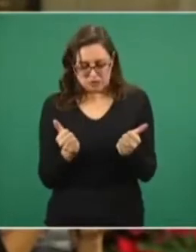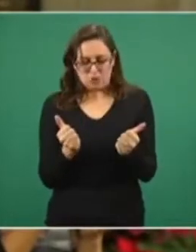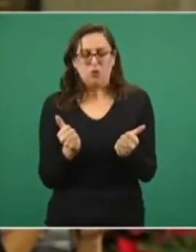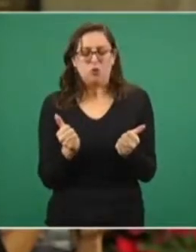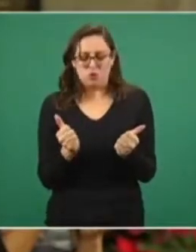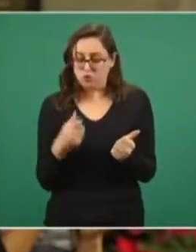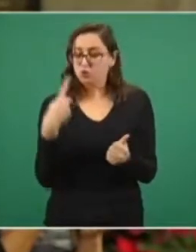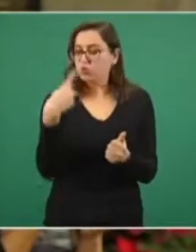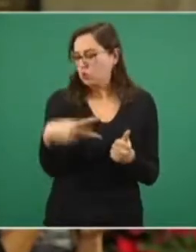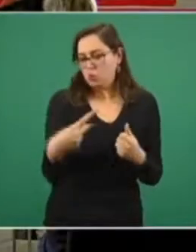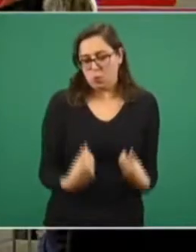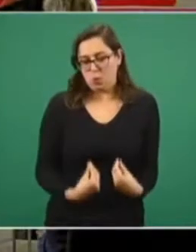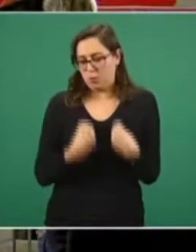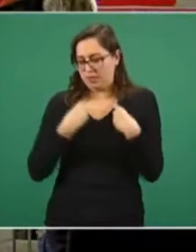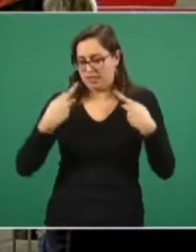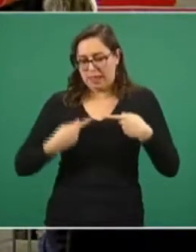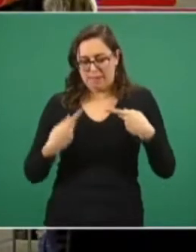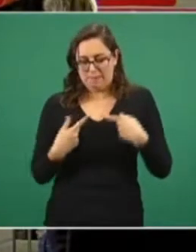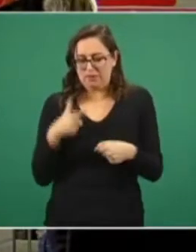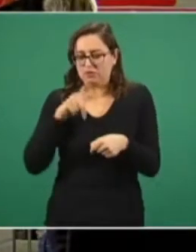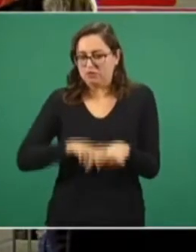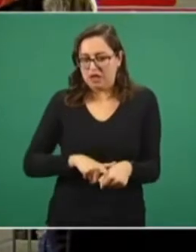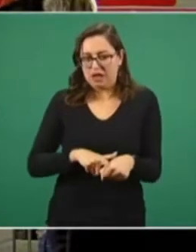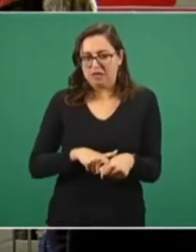derecho de descansar, de tomar